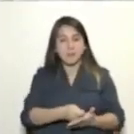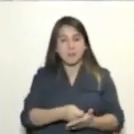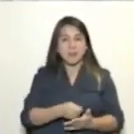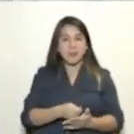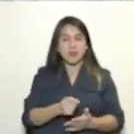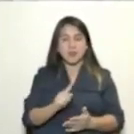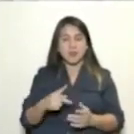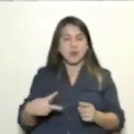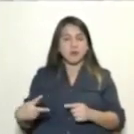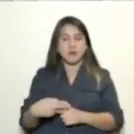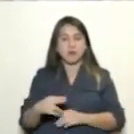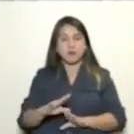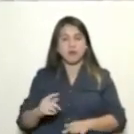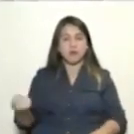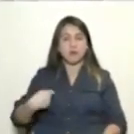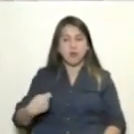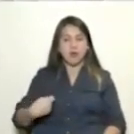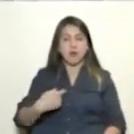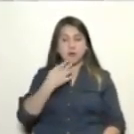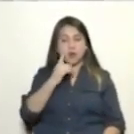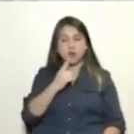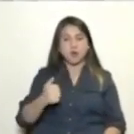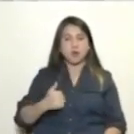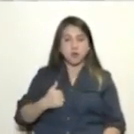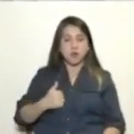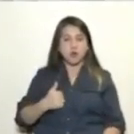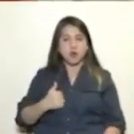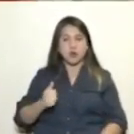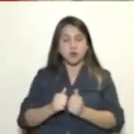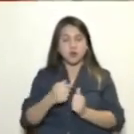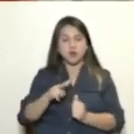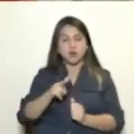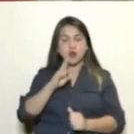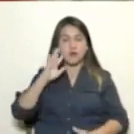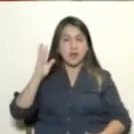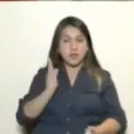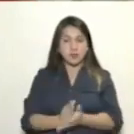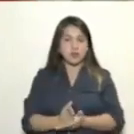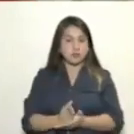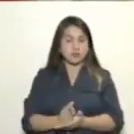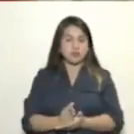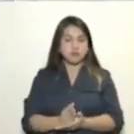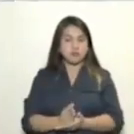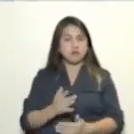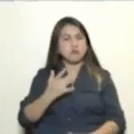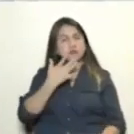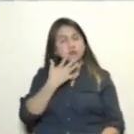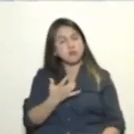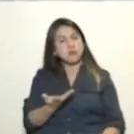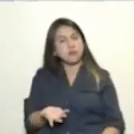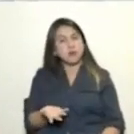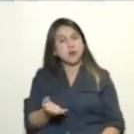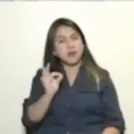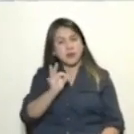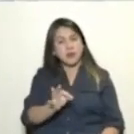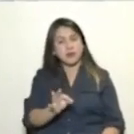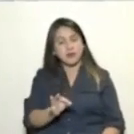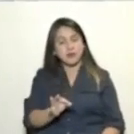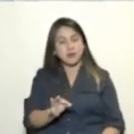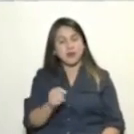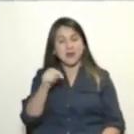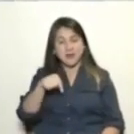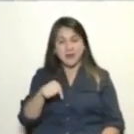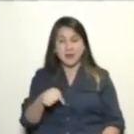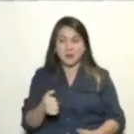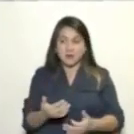pagarle porque no había cumplido con su obligación. Entonces, ¿por qué lo digo esto? Porque